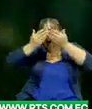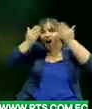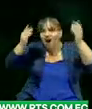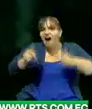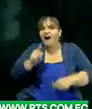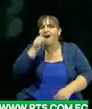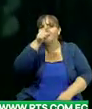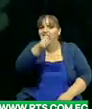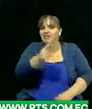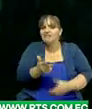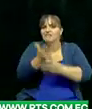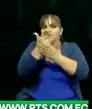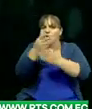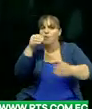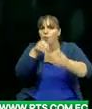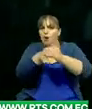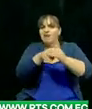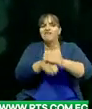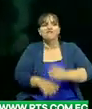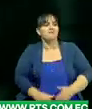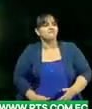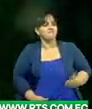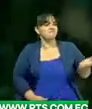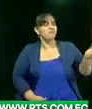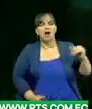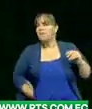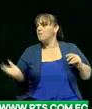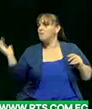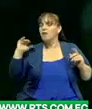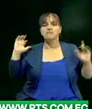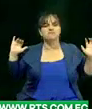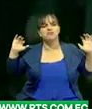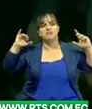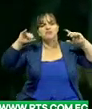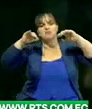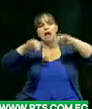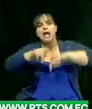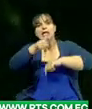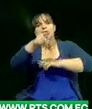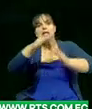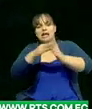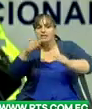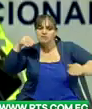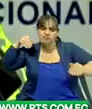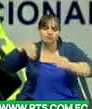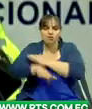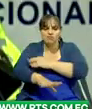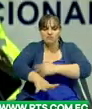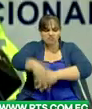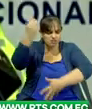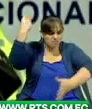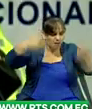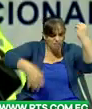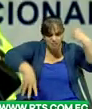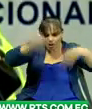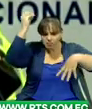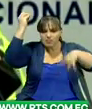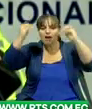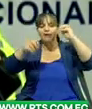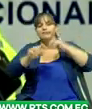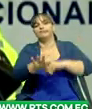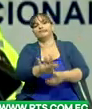de allanamiento y en coordinación con agentes de la policía, ingresaron a la vivienda en busca del armamento. Por trabajos